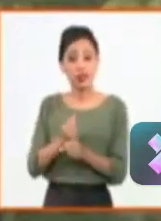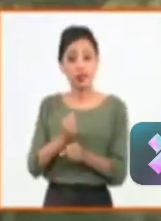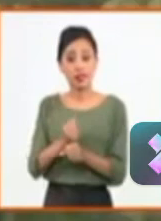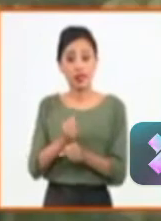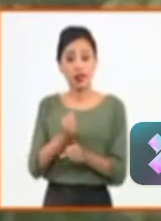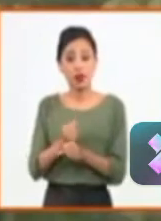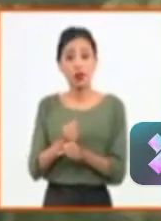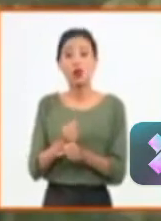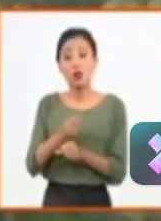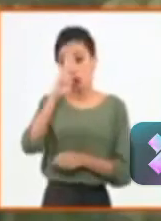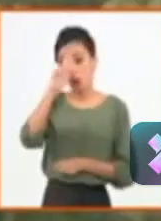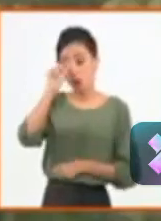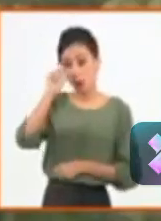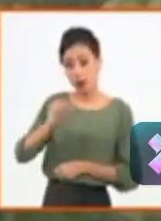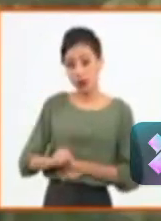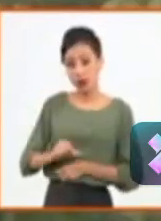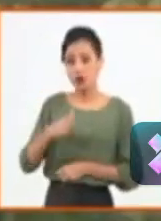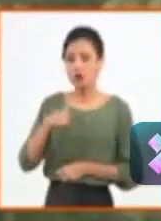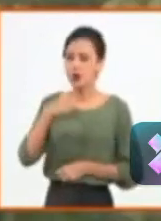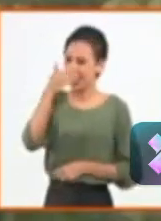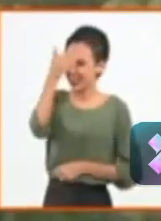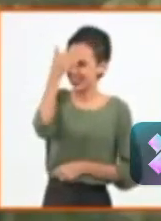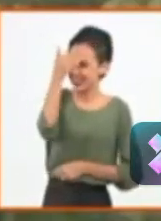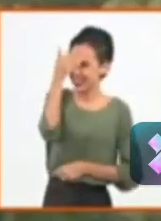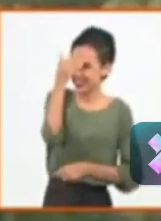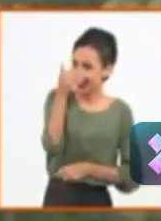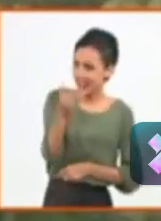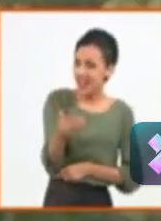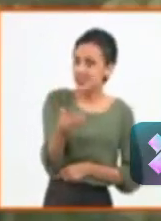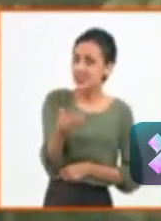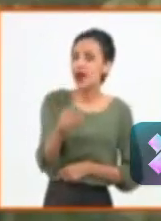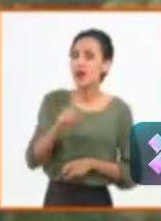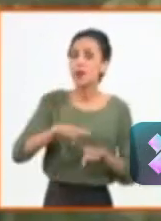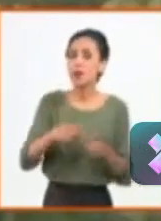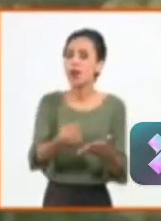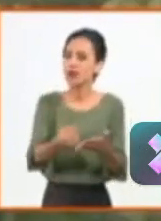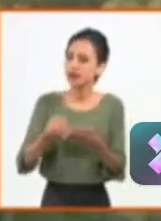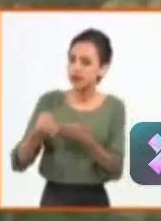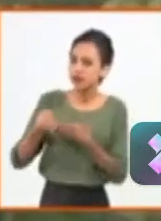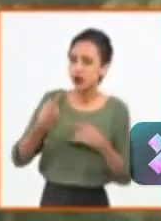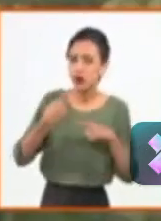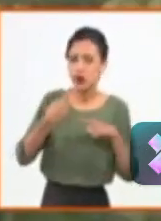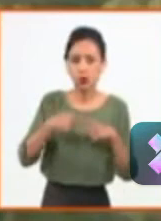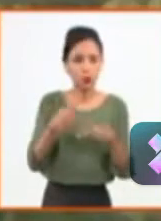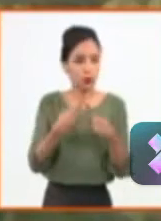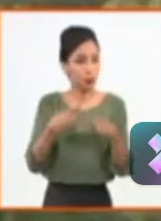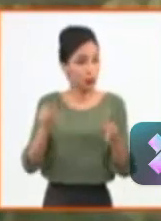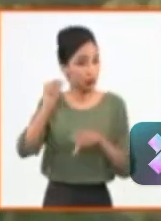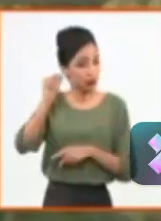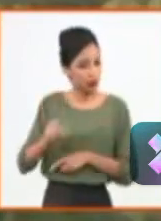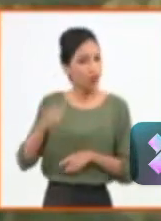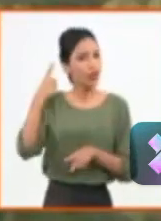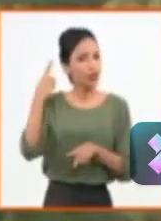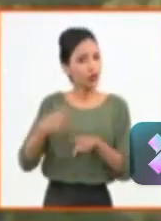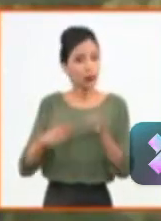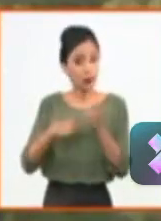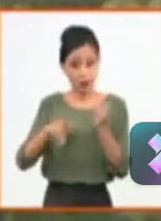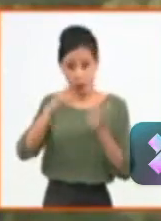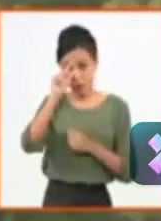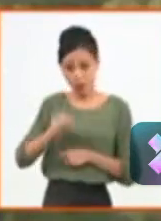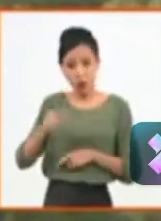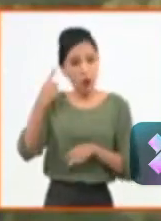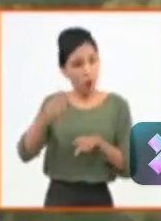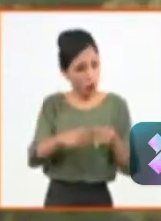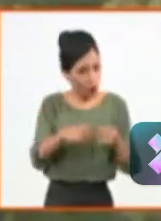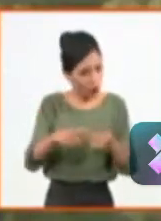salud. Agradezco profundamente el apoyo recibido por parte de otros profesionales de otras provincias del país, del resto del mundo, todo